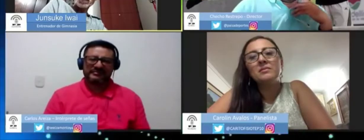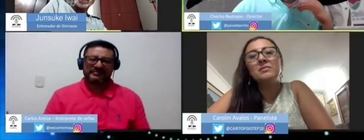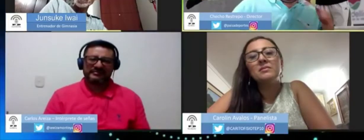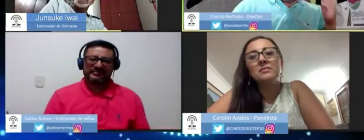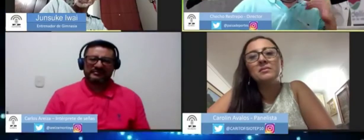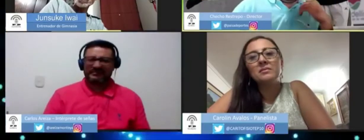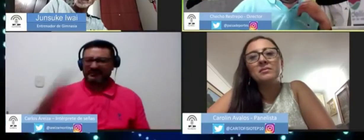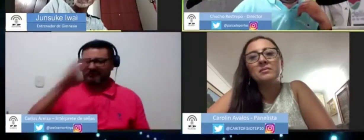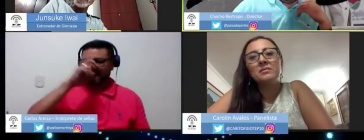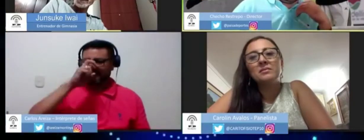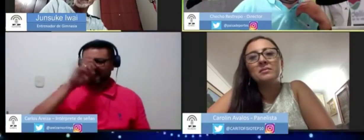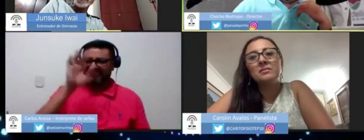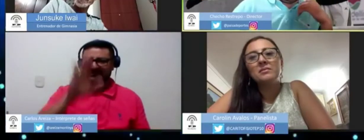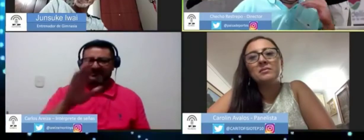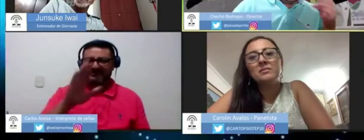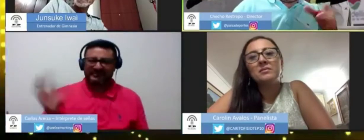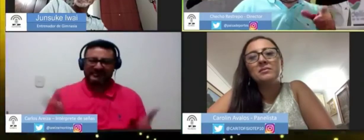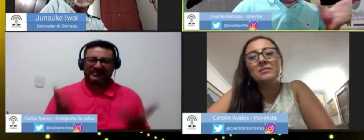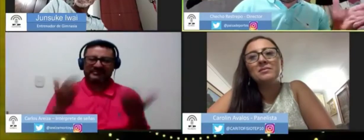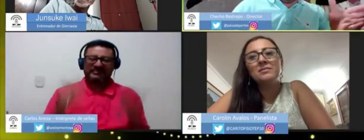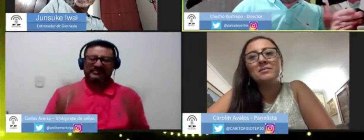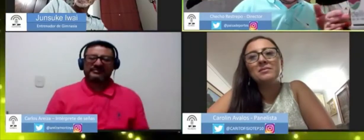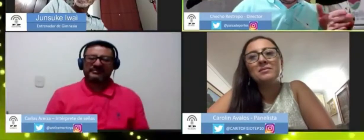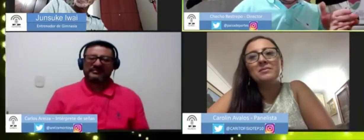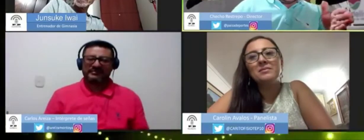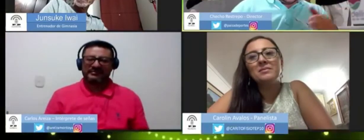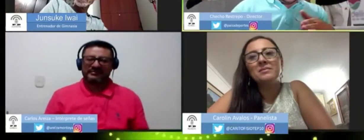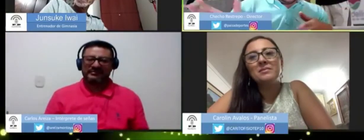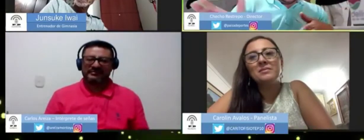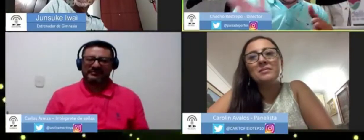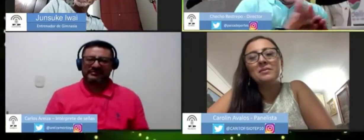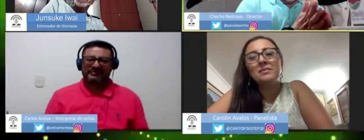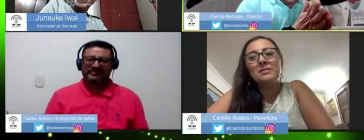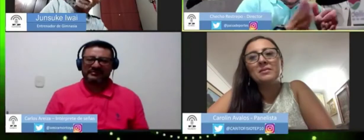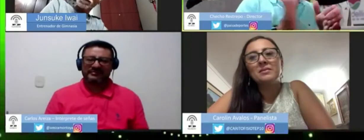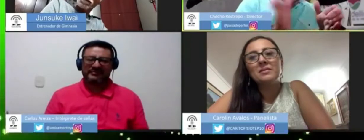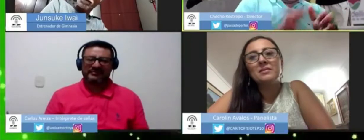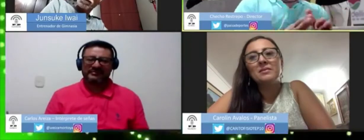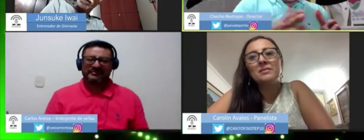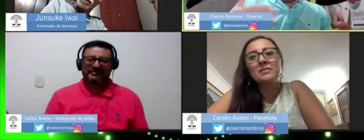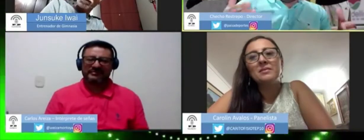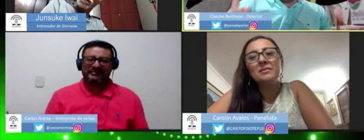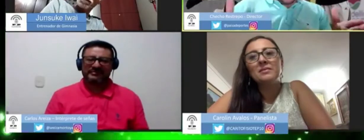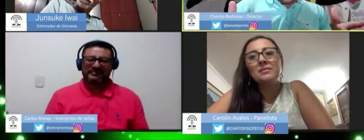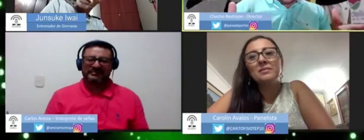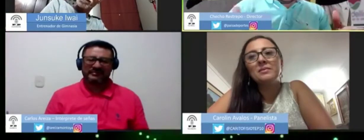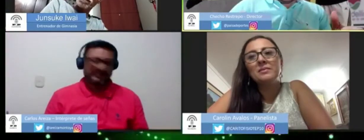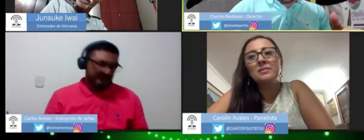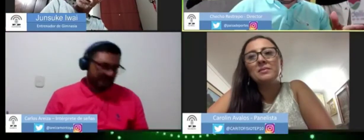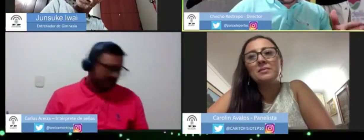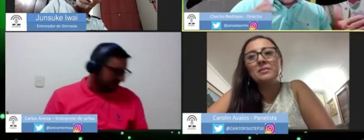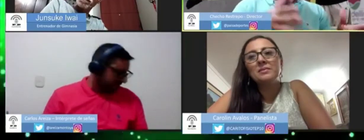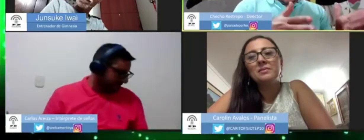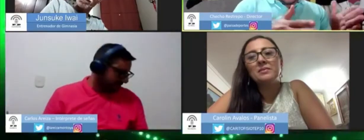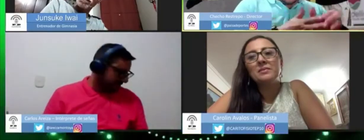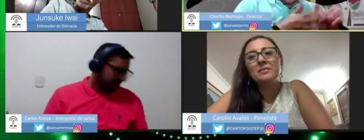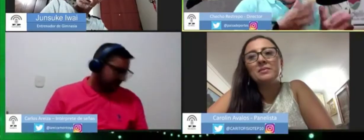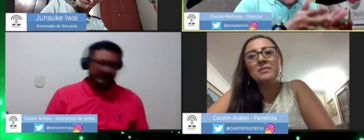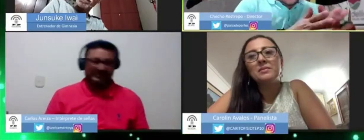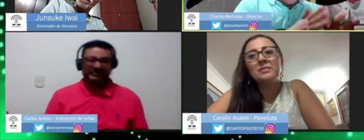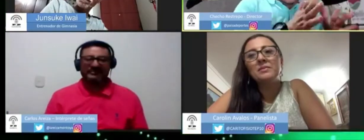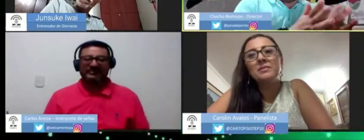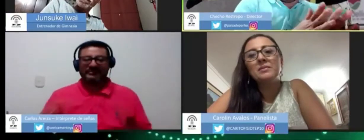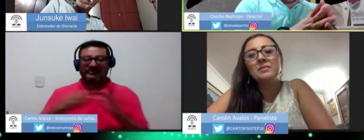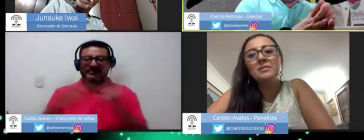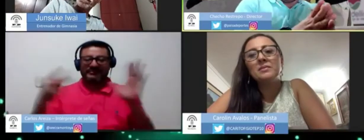pero sin embargo, ahí va. ¿Y hay algunos técnicos que han tomado ¿Hay algunos técnicos que lleven su